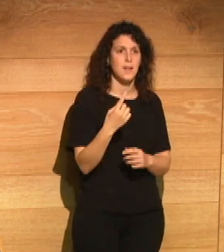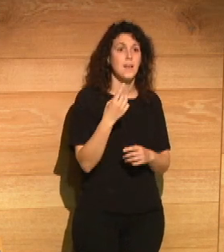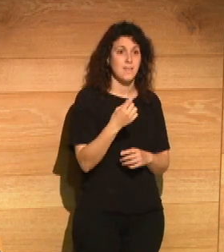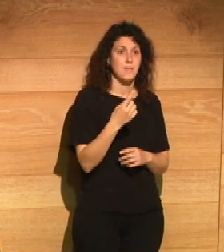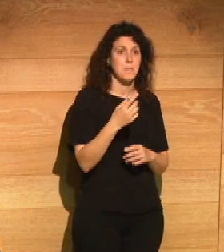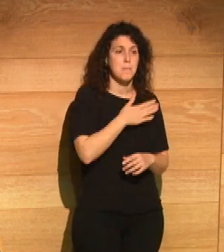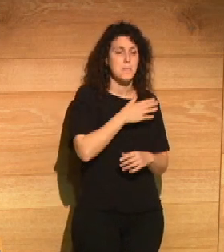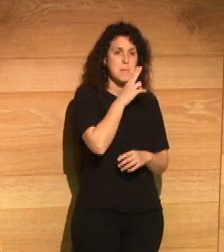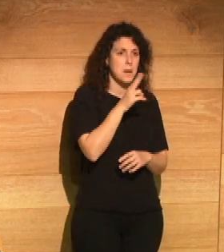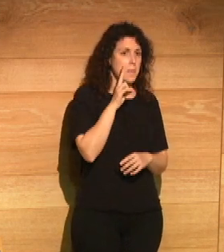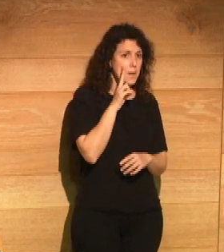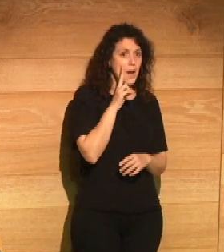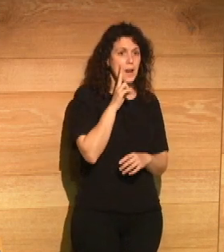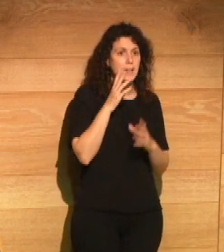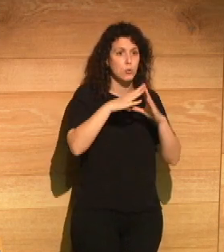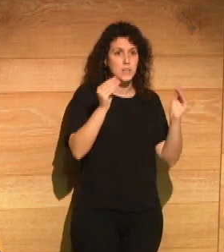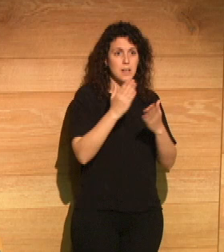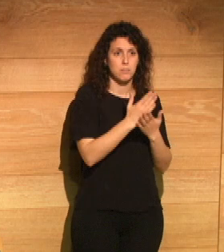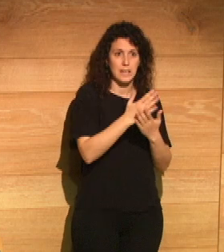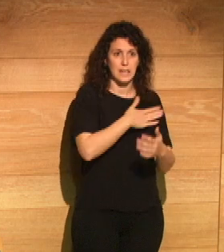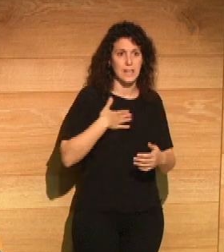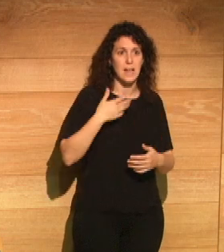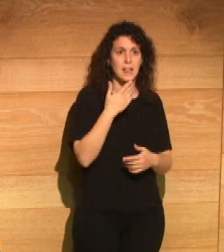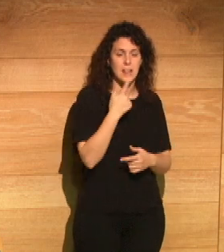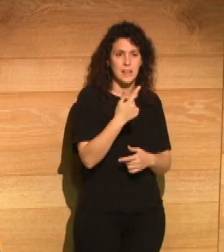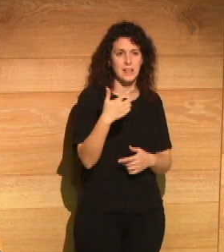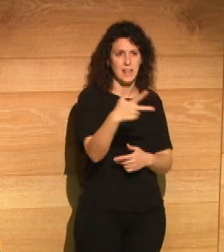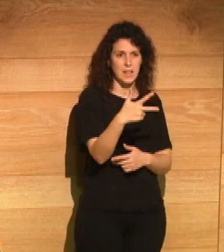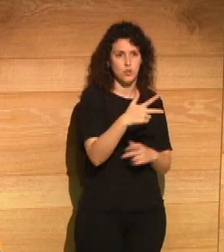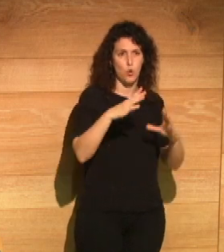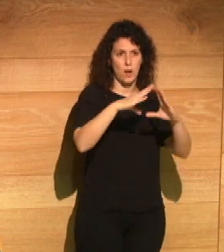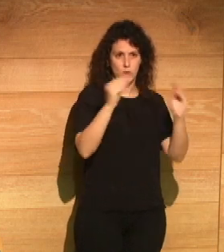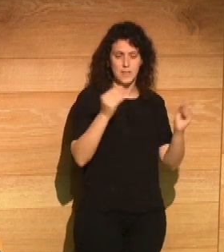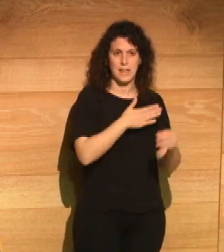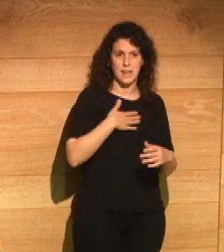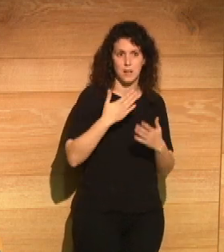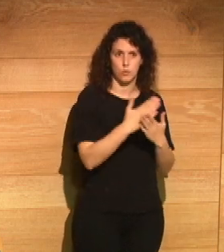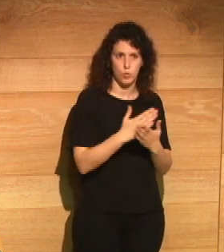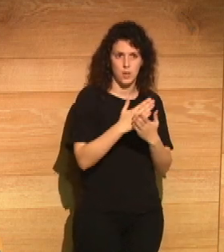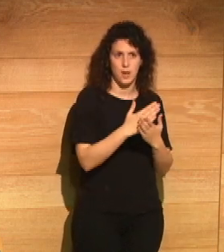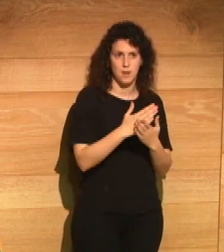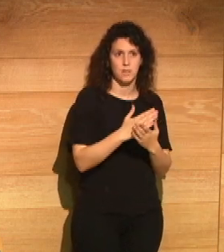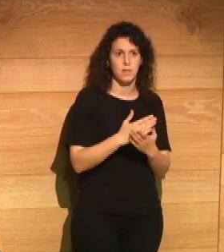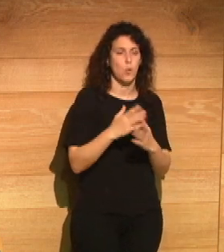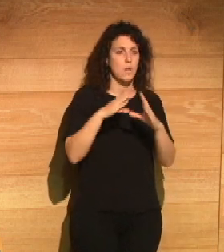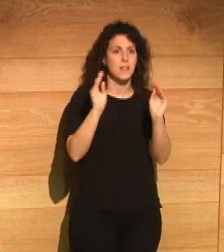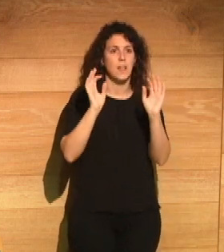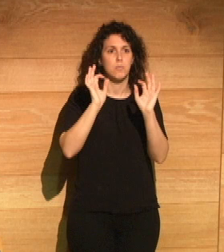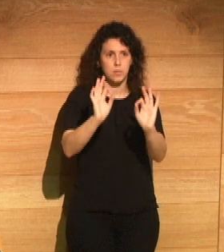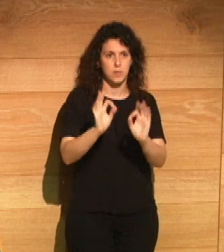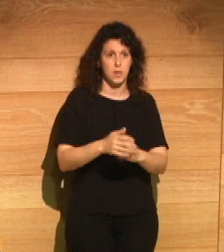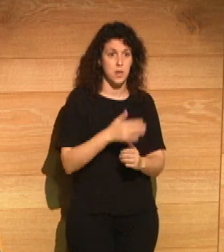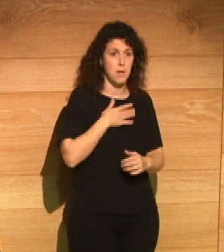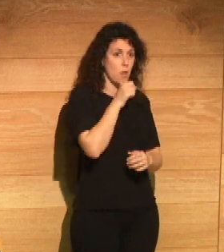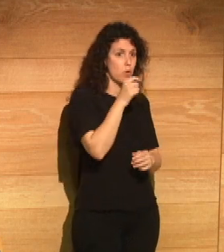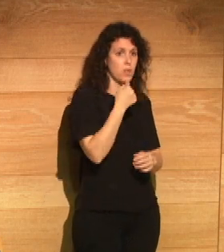la universidad y le dijo, quiero estudiar derecho en la universidad y quiero estudiar en tal universidad. Y mi abuelo le dijo, está